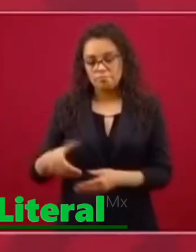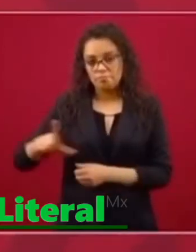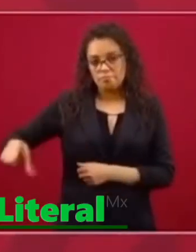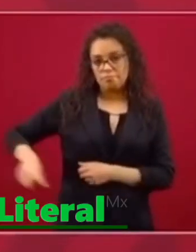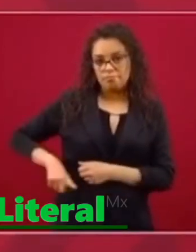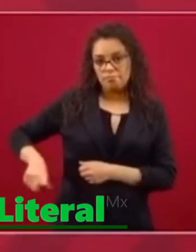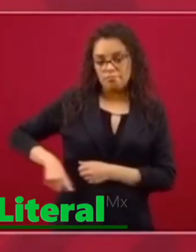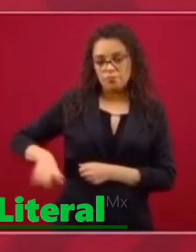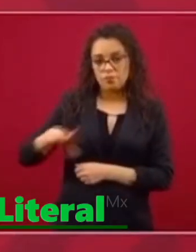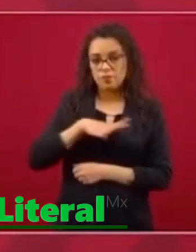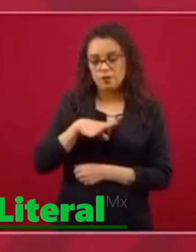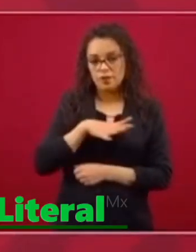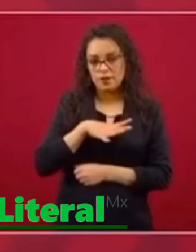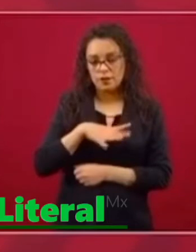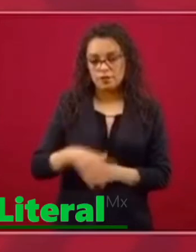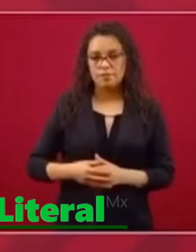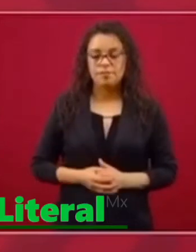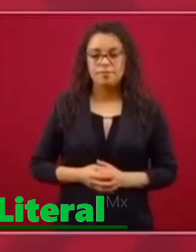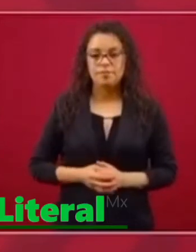y que